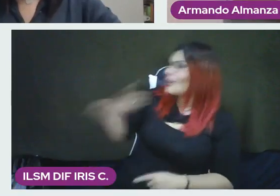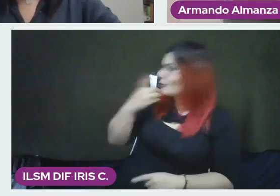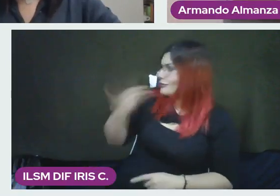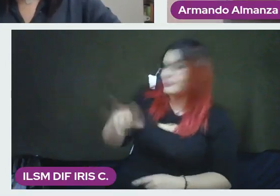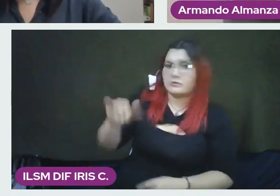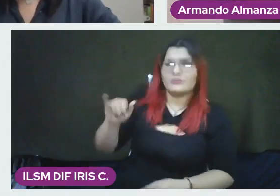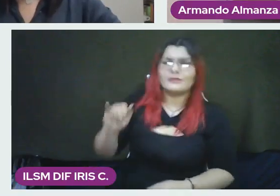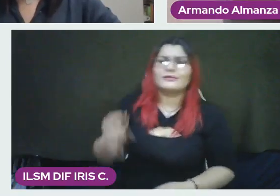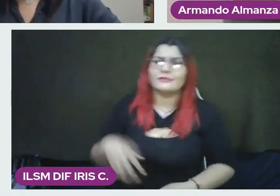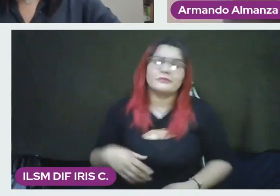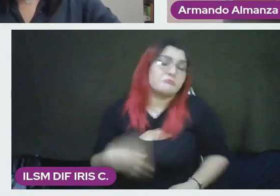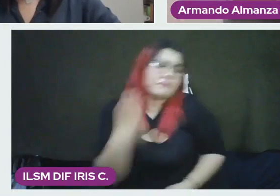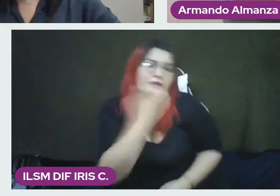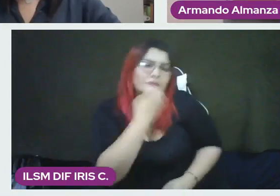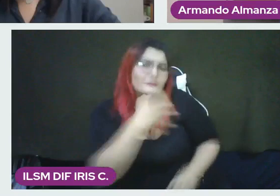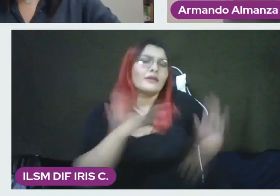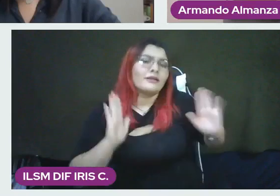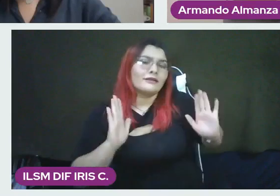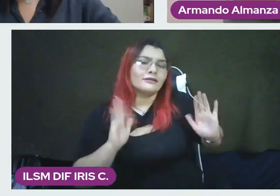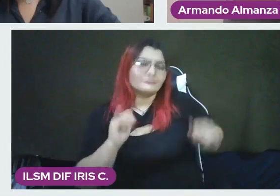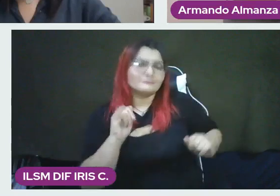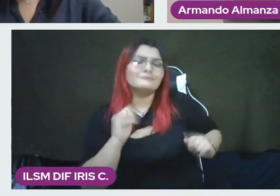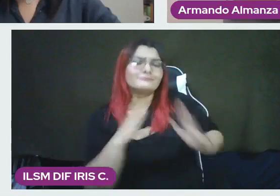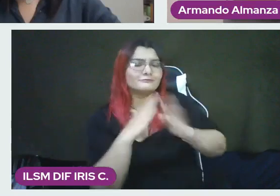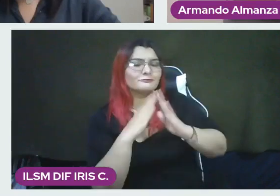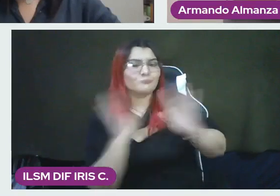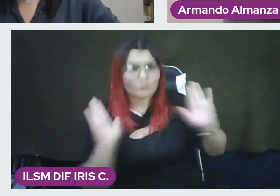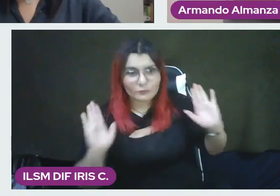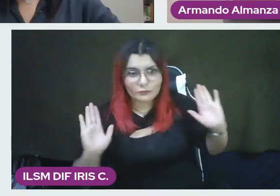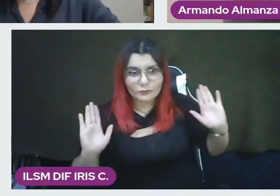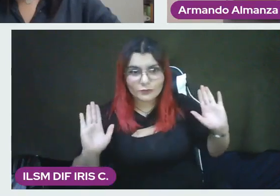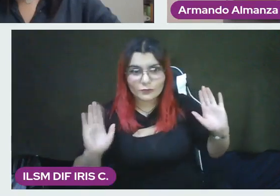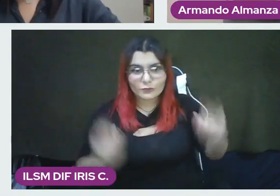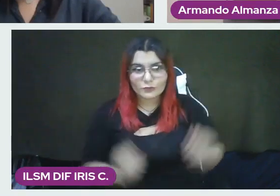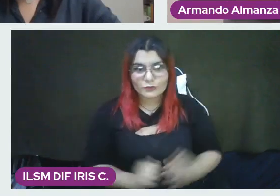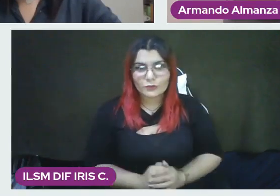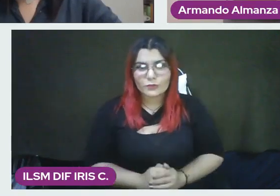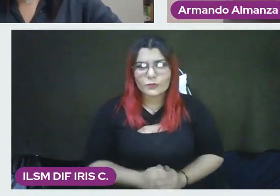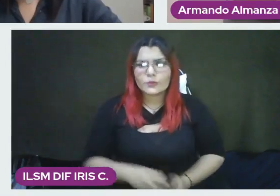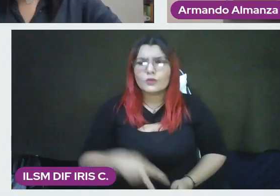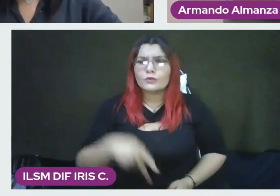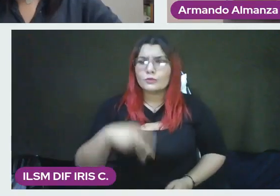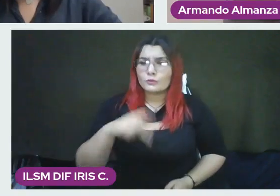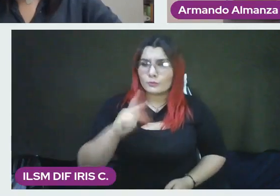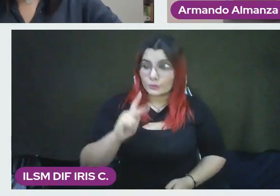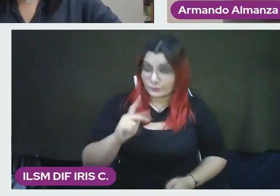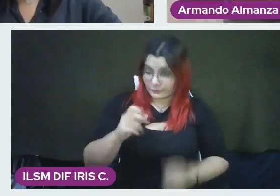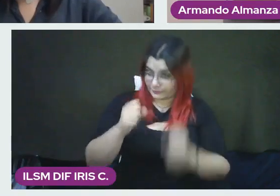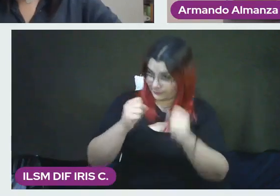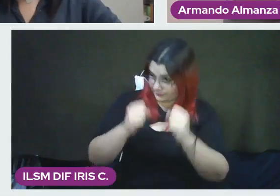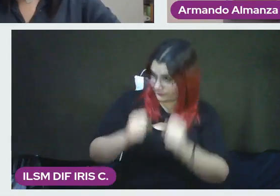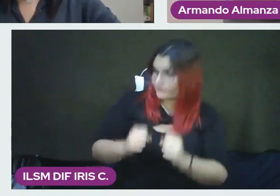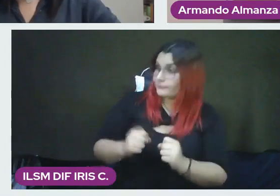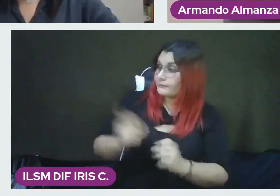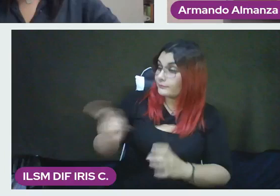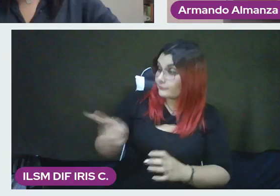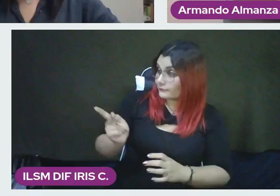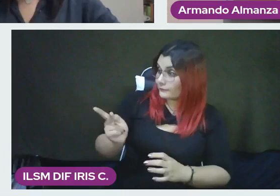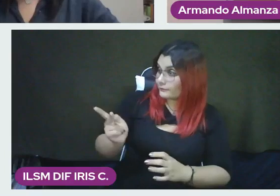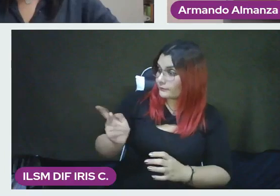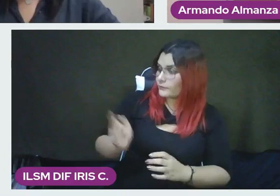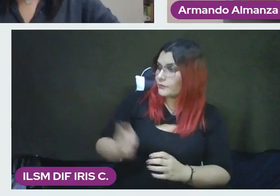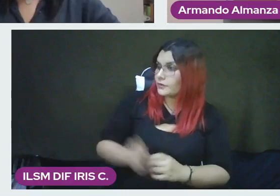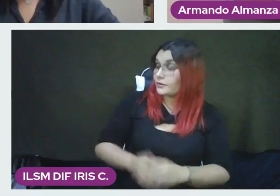en la escuela, o están en casa, y cuando yo les cuestiono y les digo, ¿estás seguro? ¿Tienes